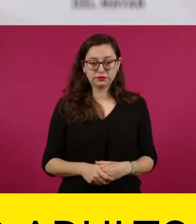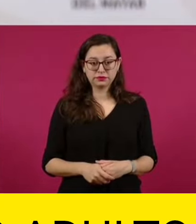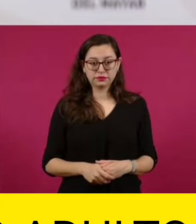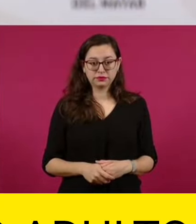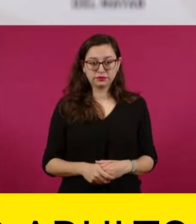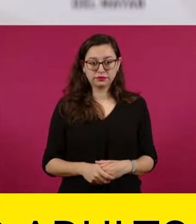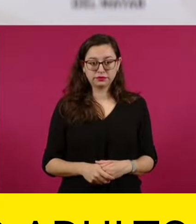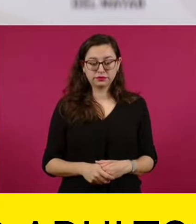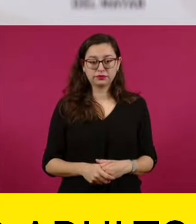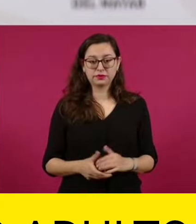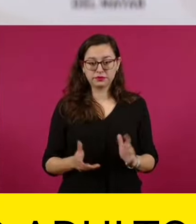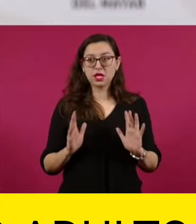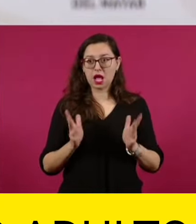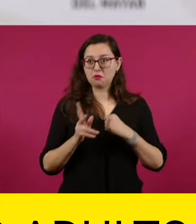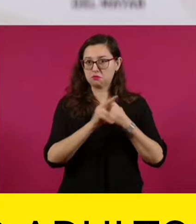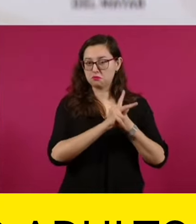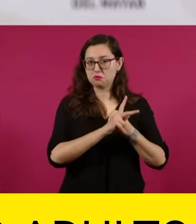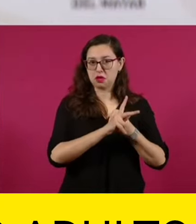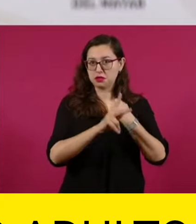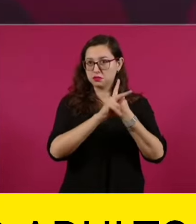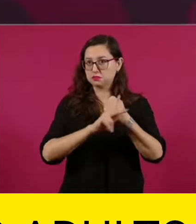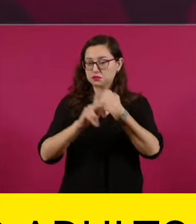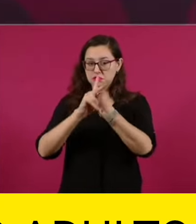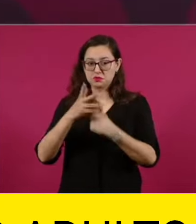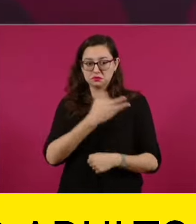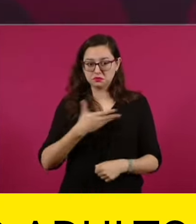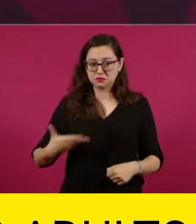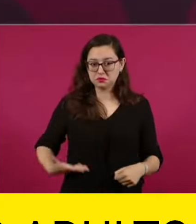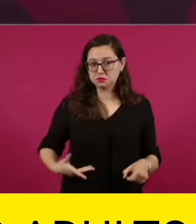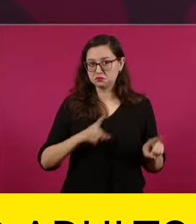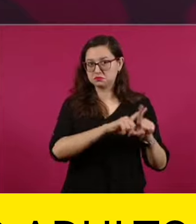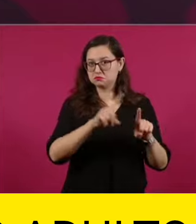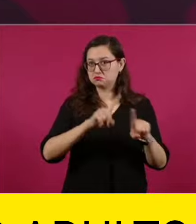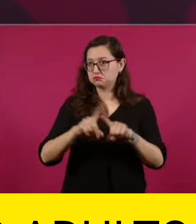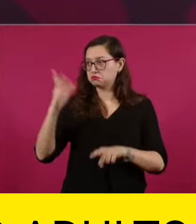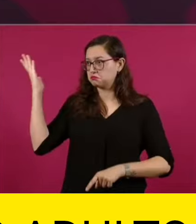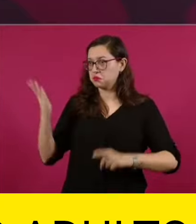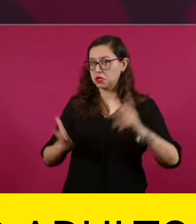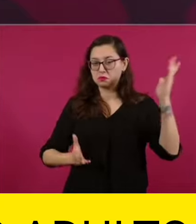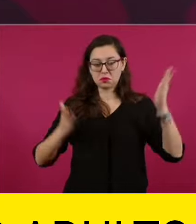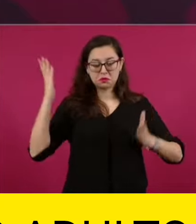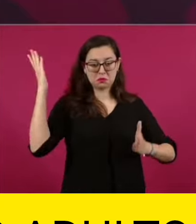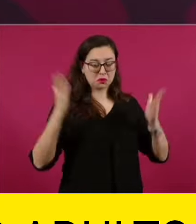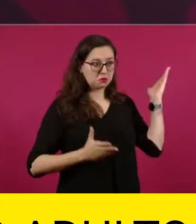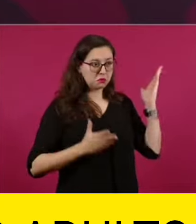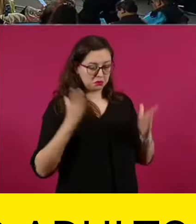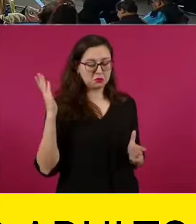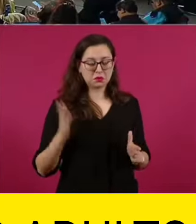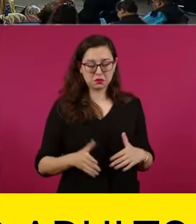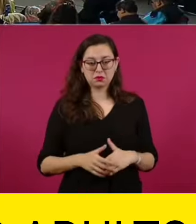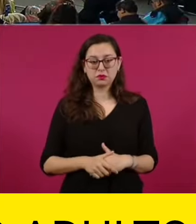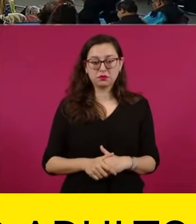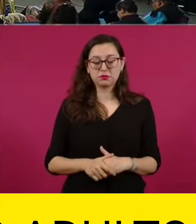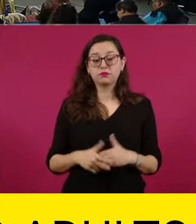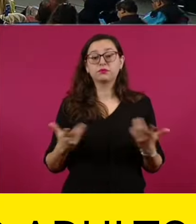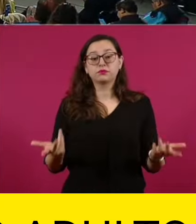Presidentes, jefes de Estado. Pero eso es otro asunto. Bueno, pues